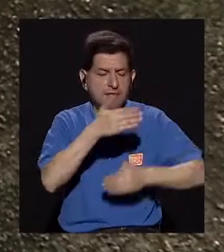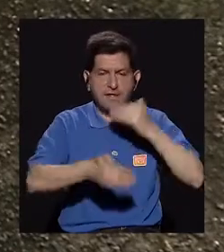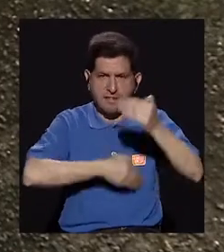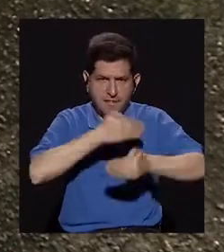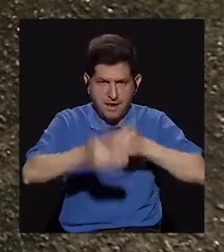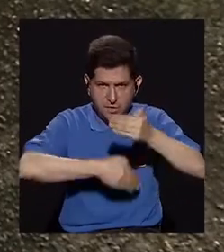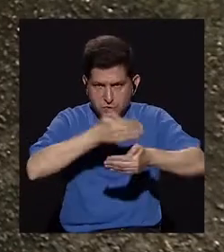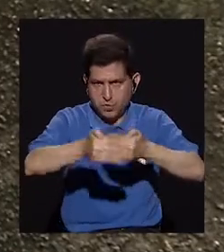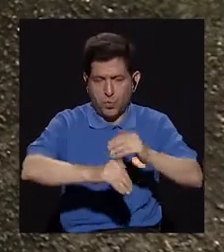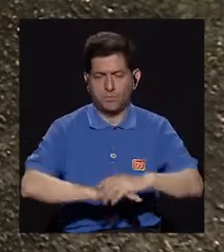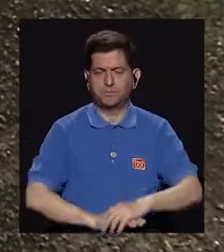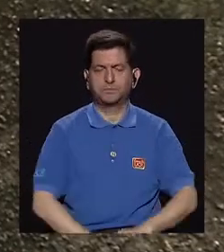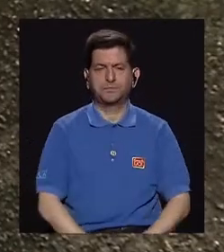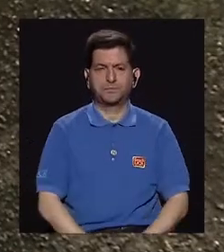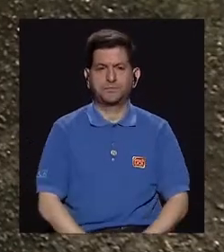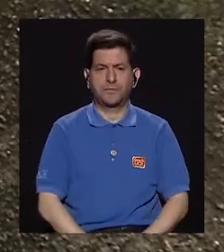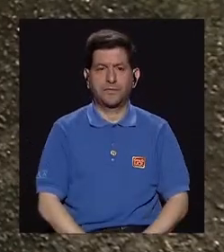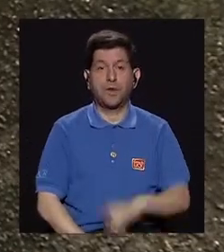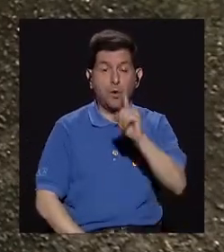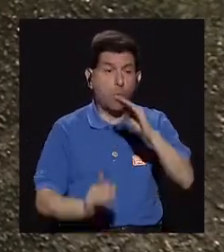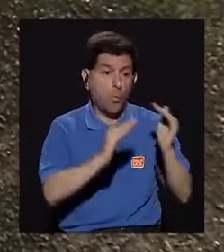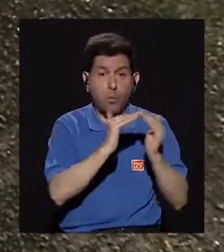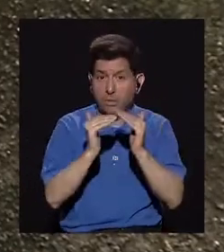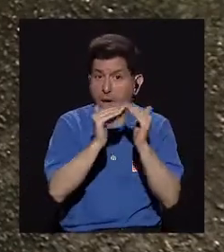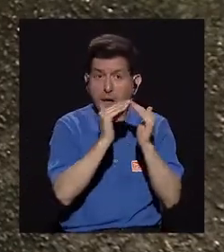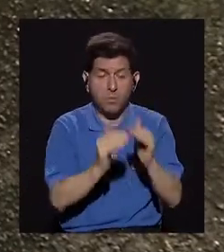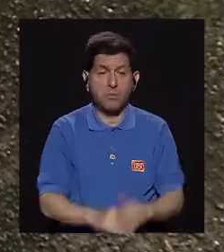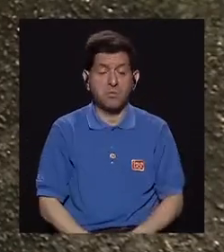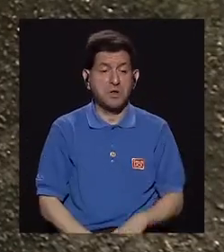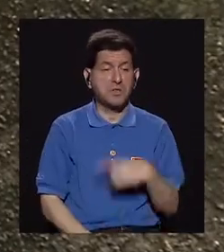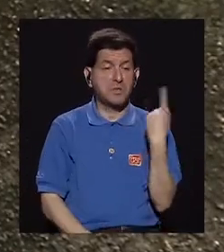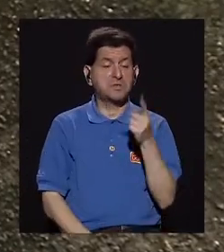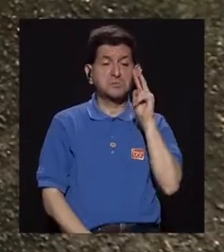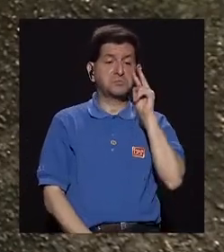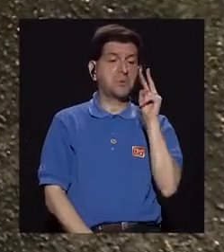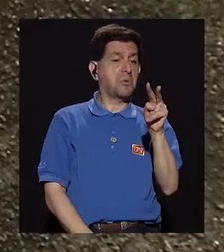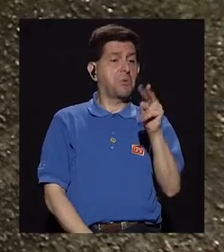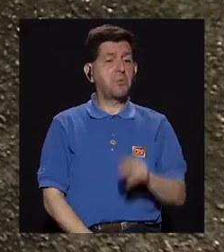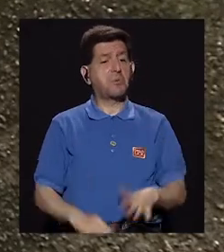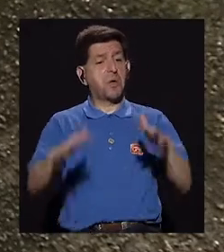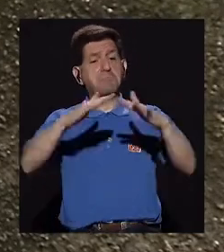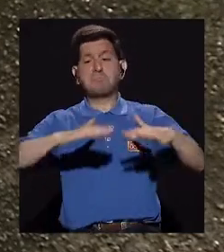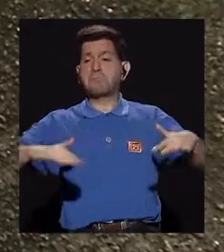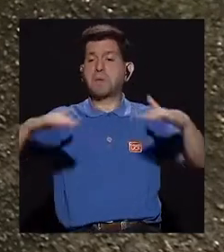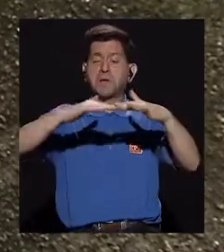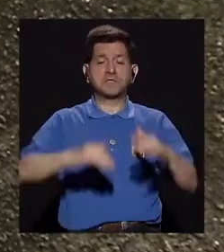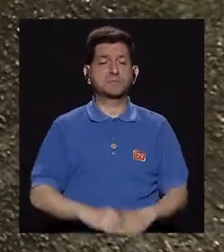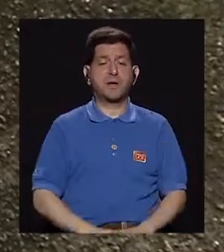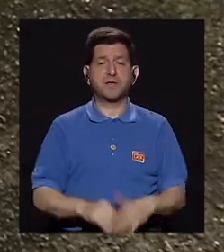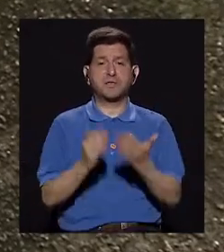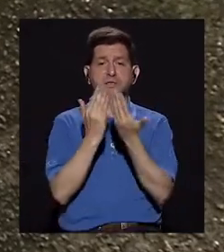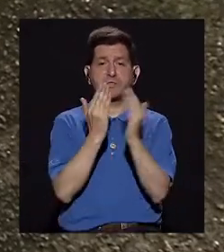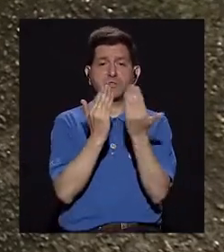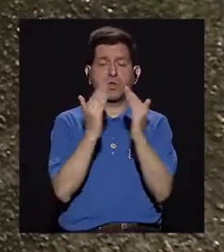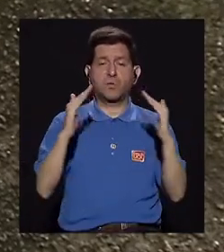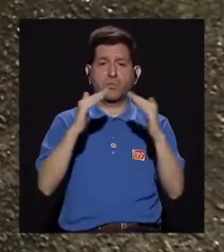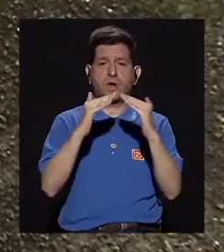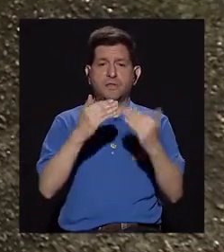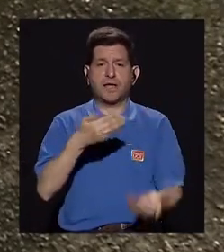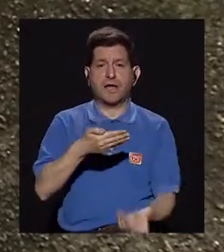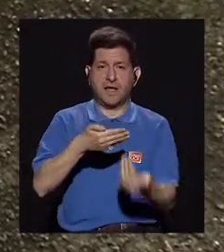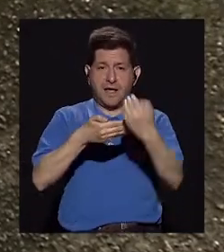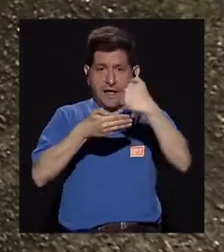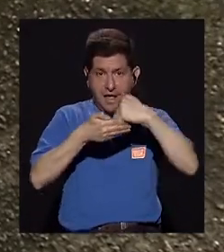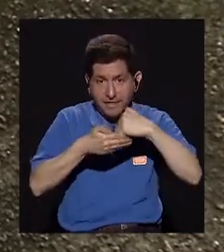gestión, ¿verdad? Pues una comunidad que, no, que nada más ve su espacio de la puerta de la casa para